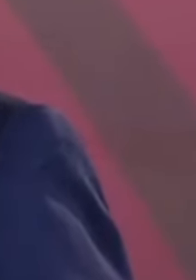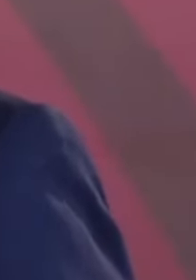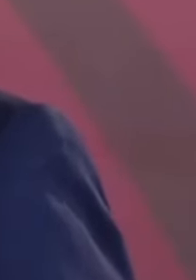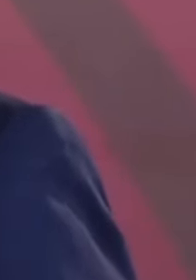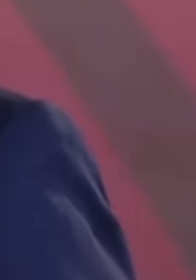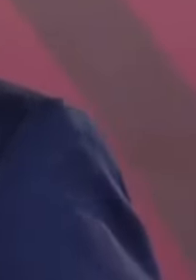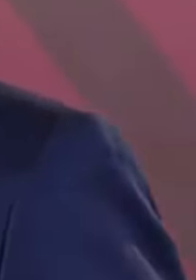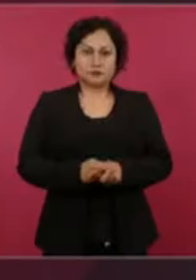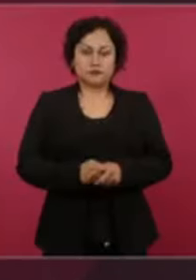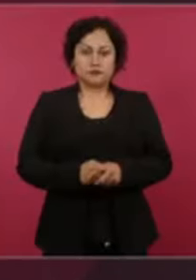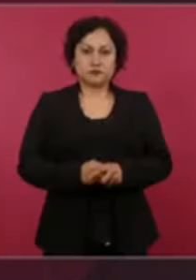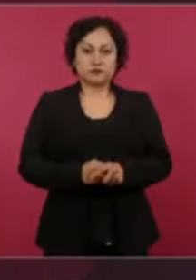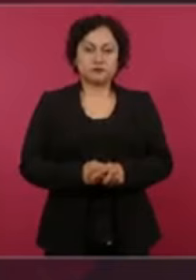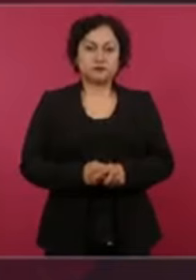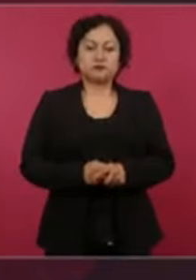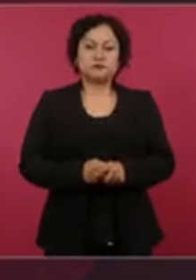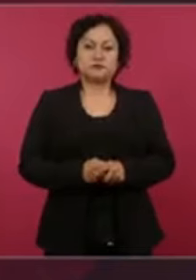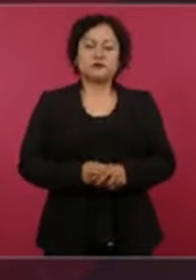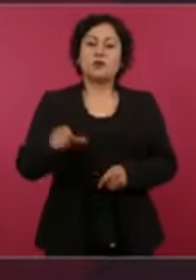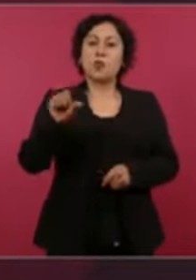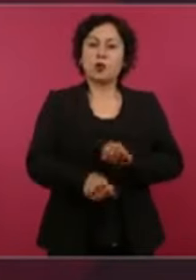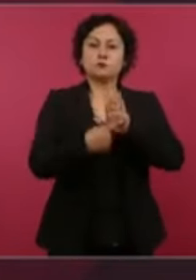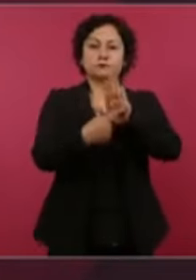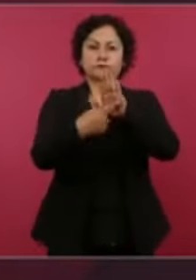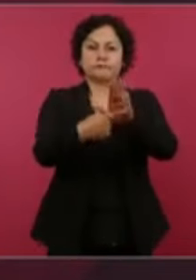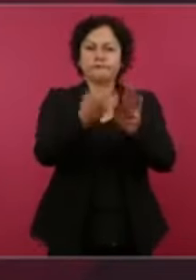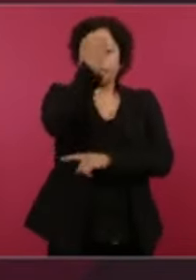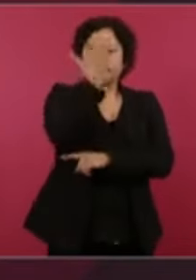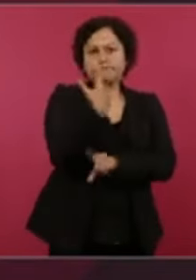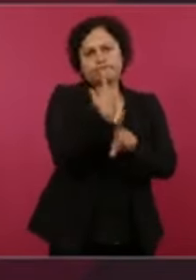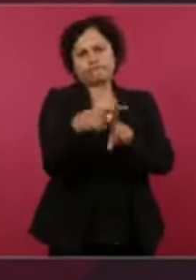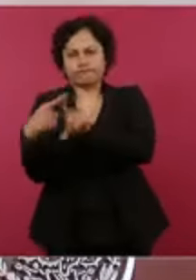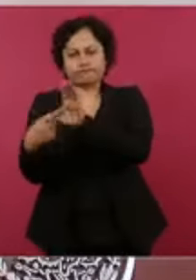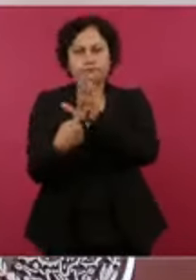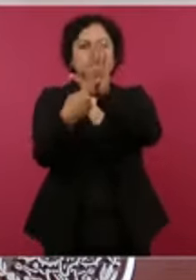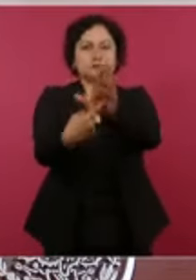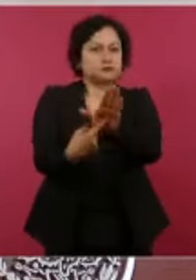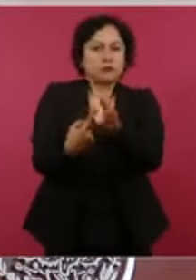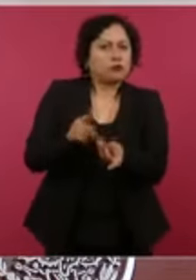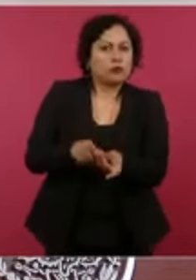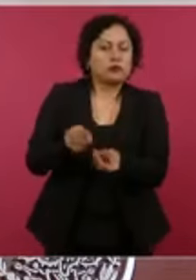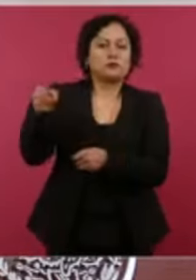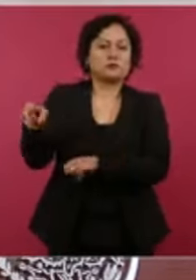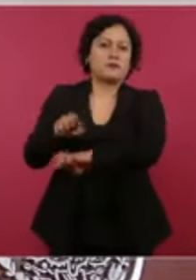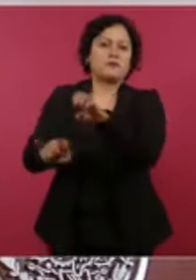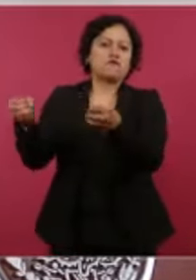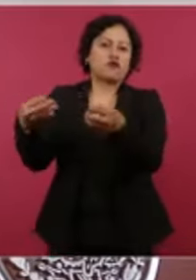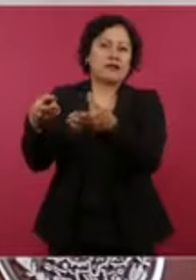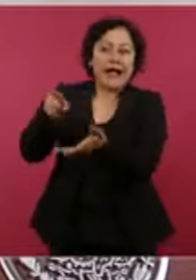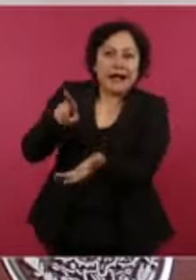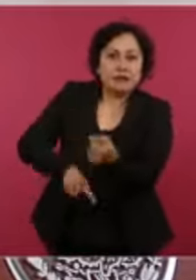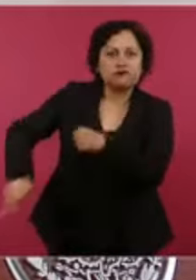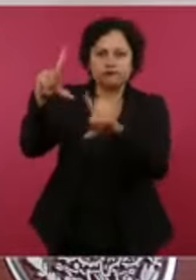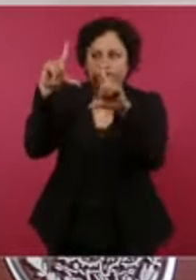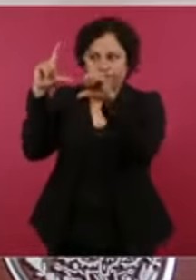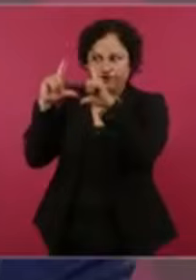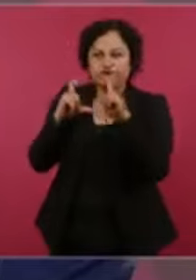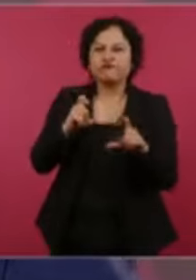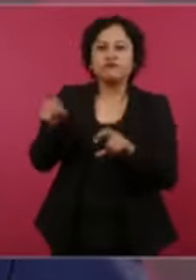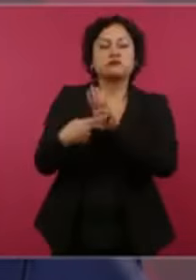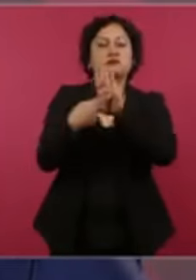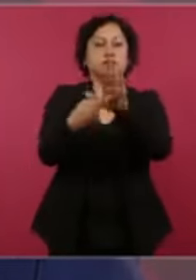vamos a dar a conocer imágenes que se tomaron de adentro de la embajada, de la forma tan